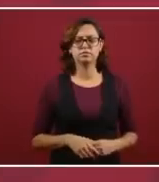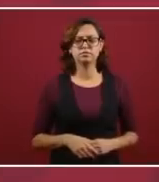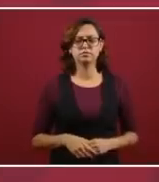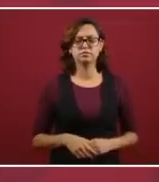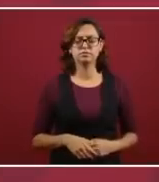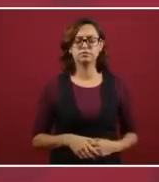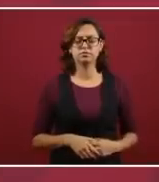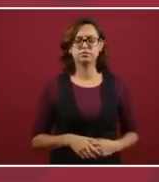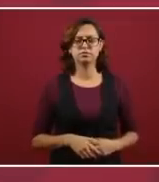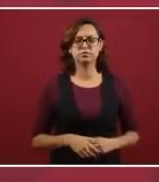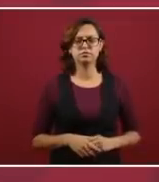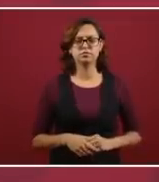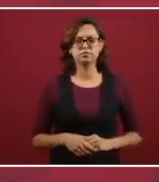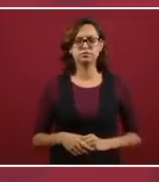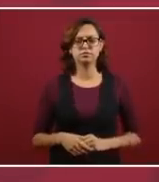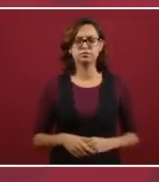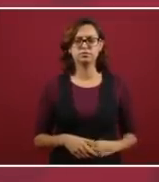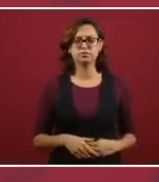Vamos